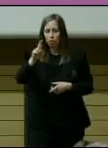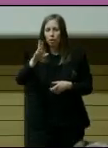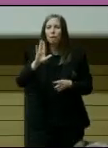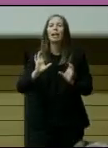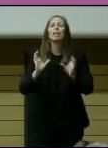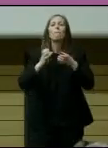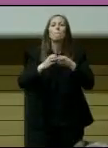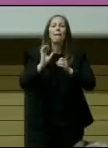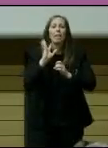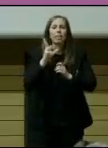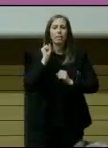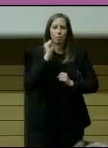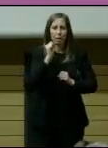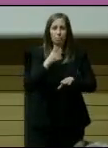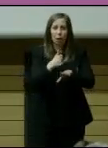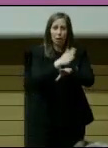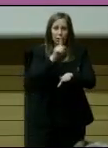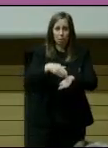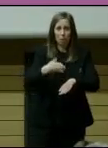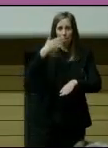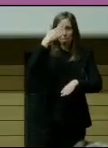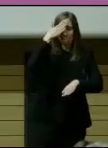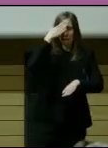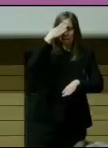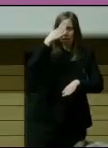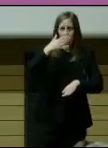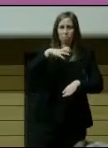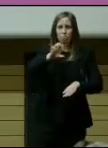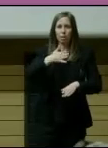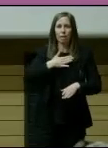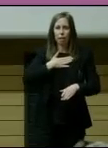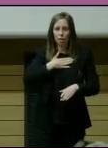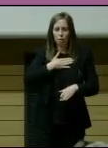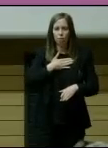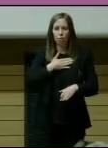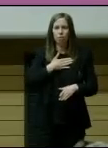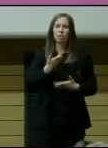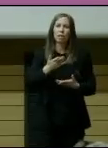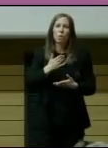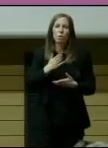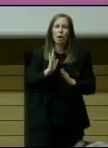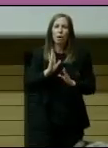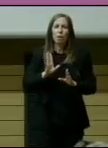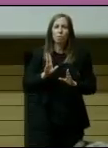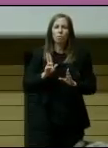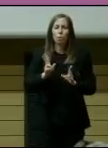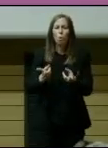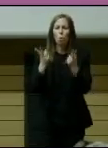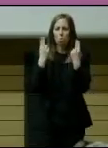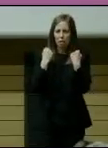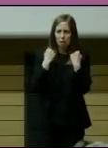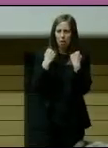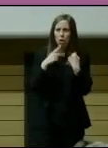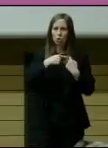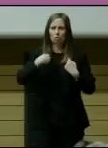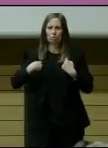bandas criminales orientadas al negocio, pero primero son patriarcales y sectarios. Y obviamente que la humillación que está haciendo el Estado chino al pueblo uigur, al